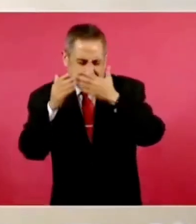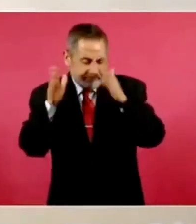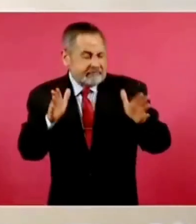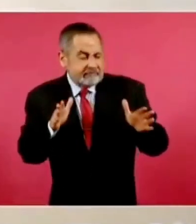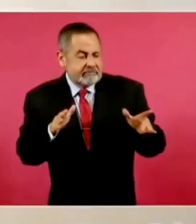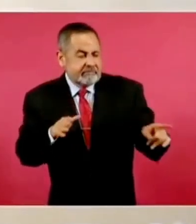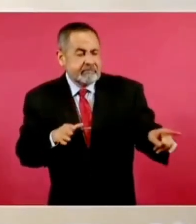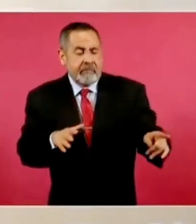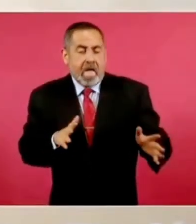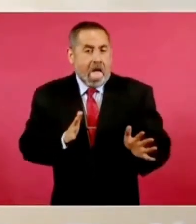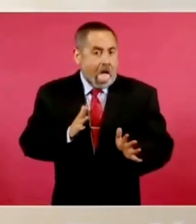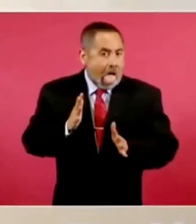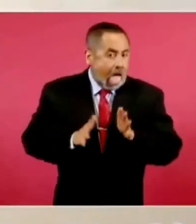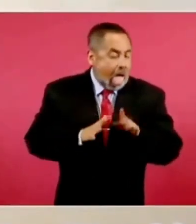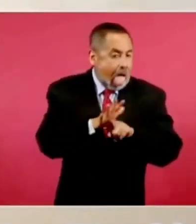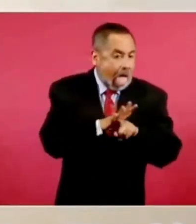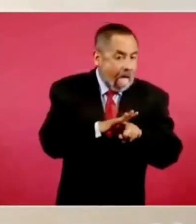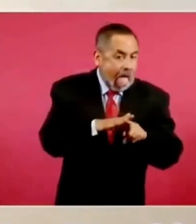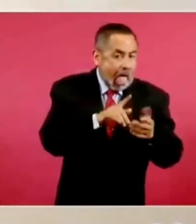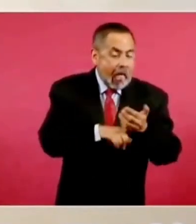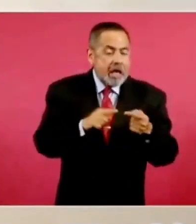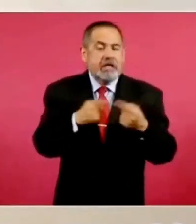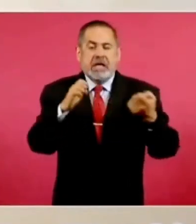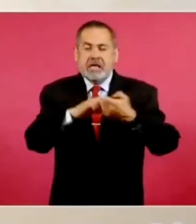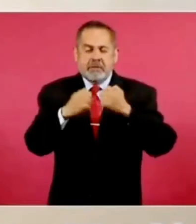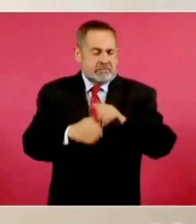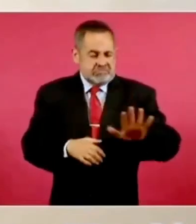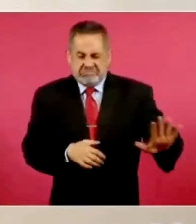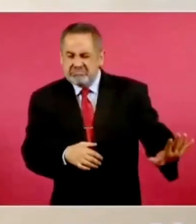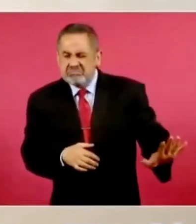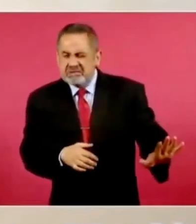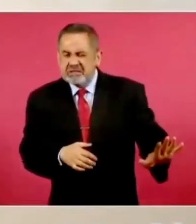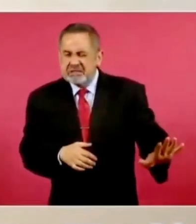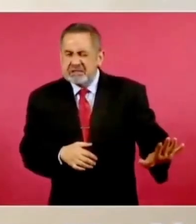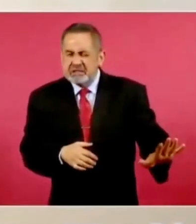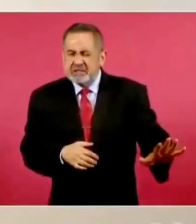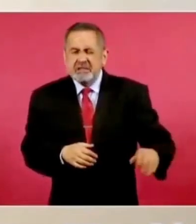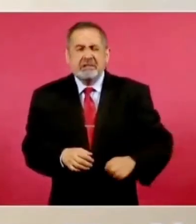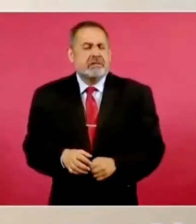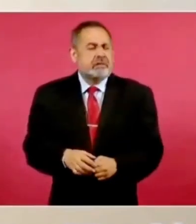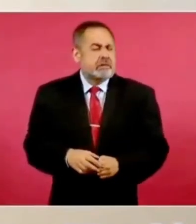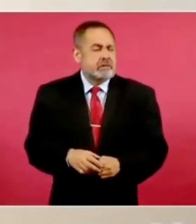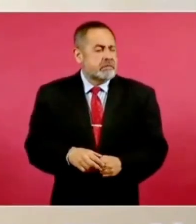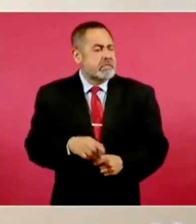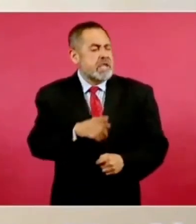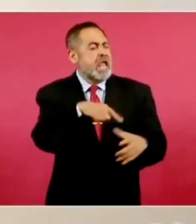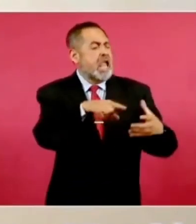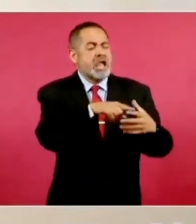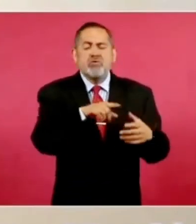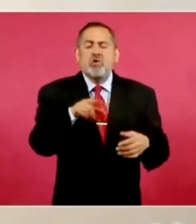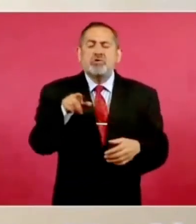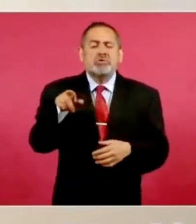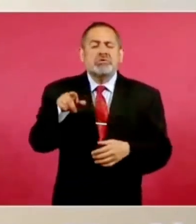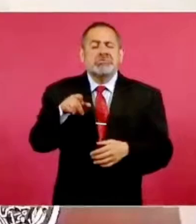seducir de nuestros enemigos. Ellos no son